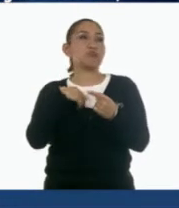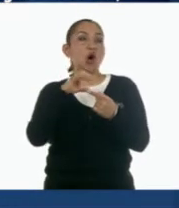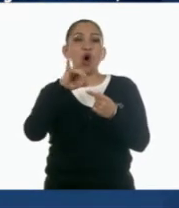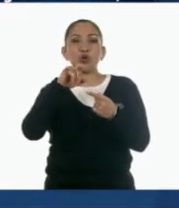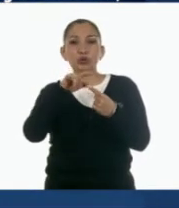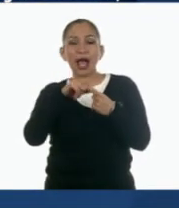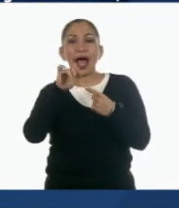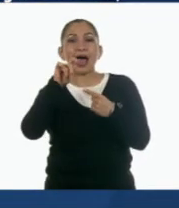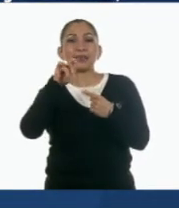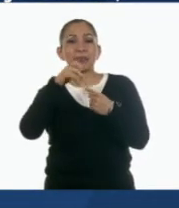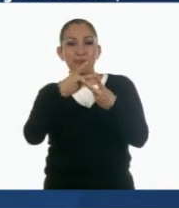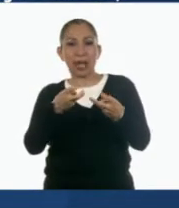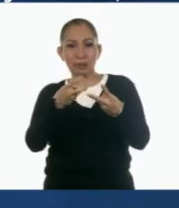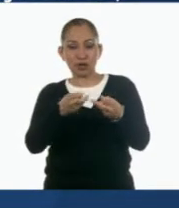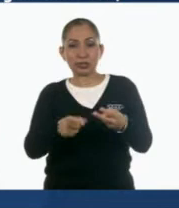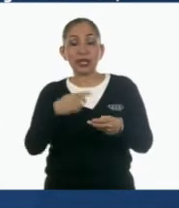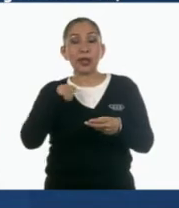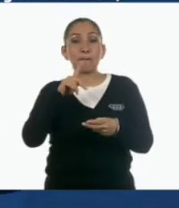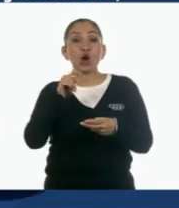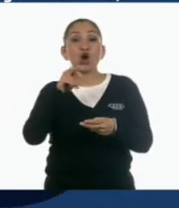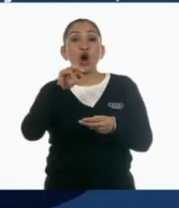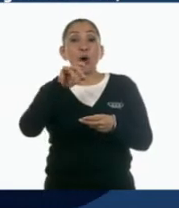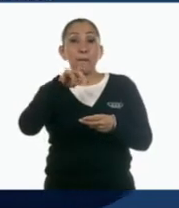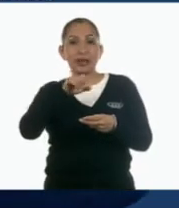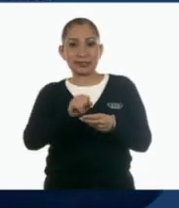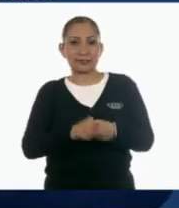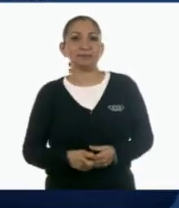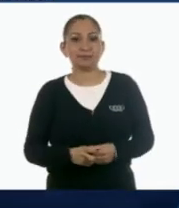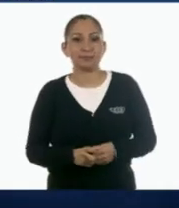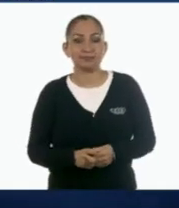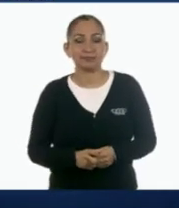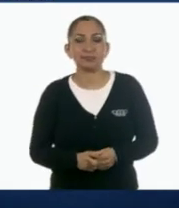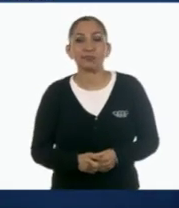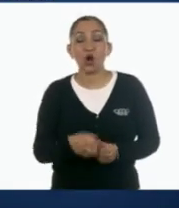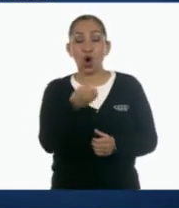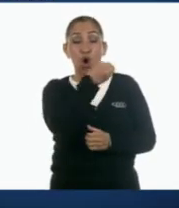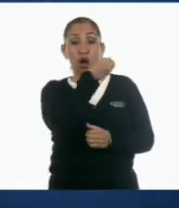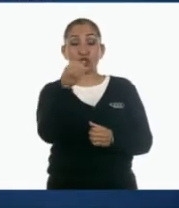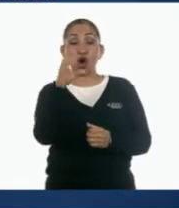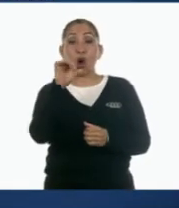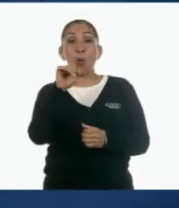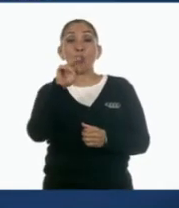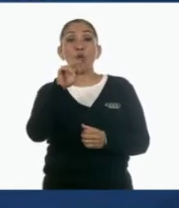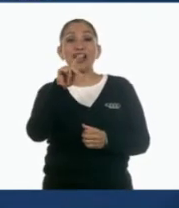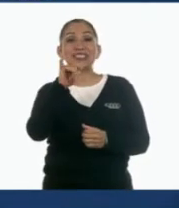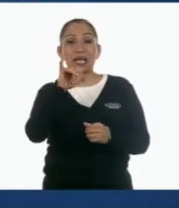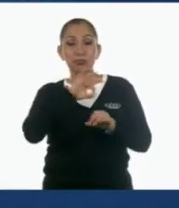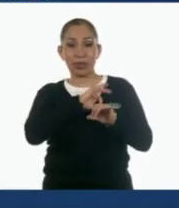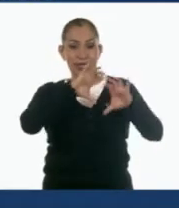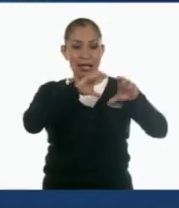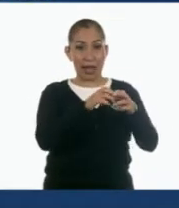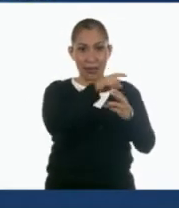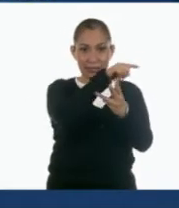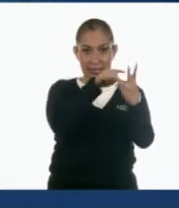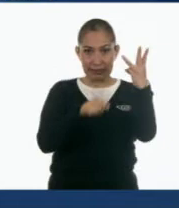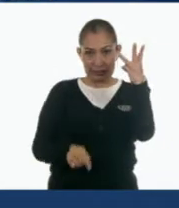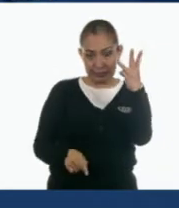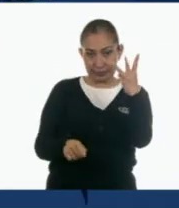conjuntivas, adverbios y pronombres relativos. Las oraciones compuestas se pueden clasificar en tres